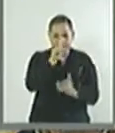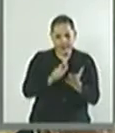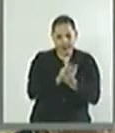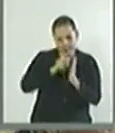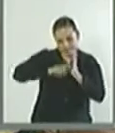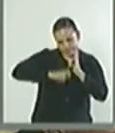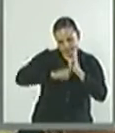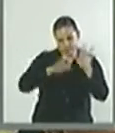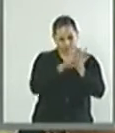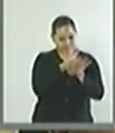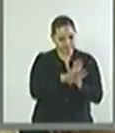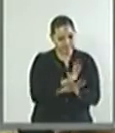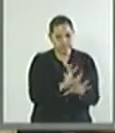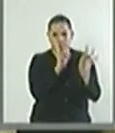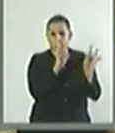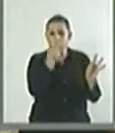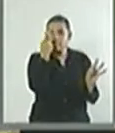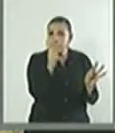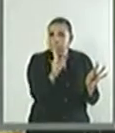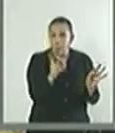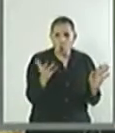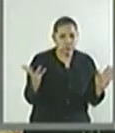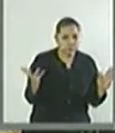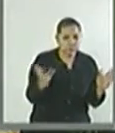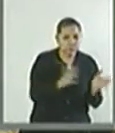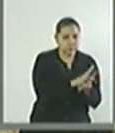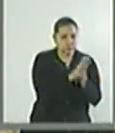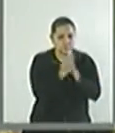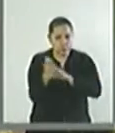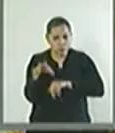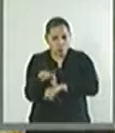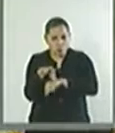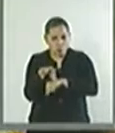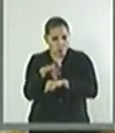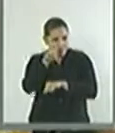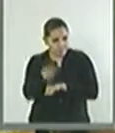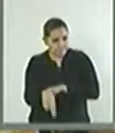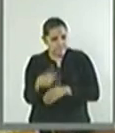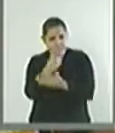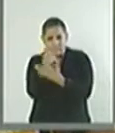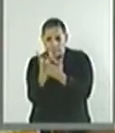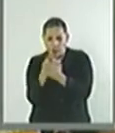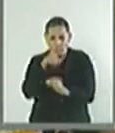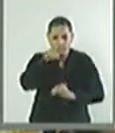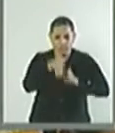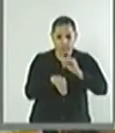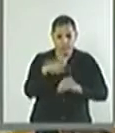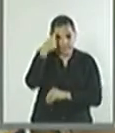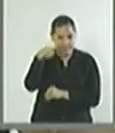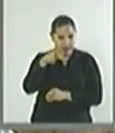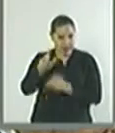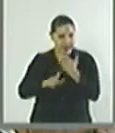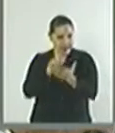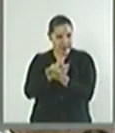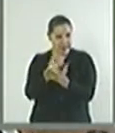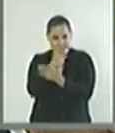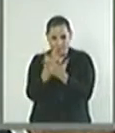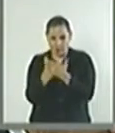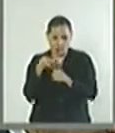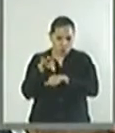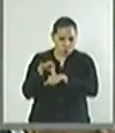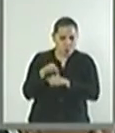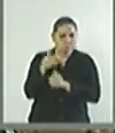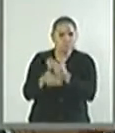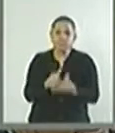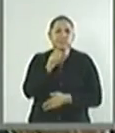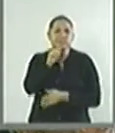guarda total congruencia con el ejercicio de planeación nacional del desarrollo que establece la Ley de Planeación. Porque de acuerdo